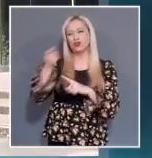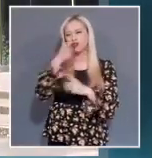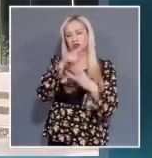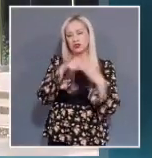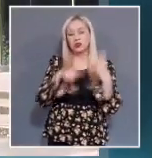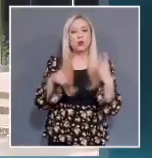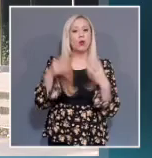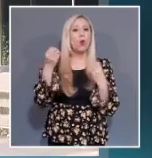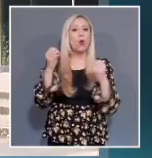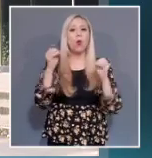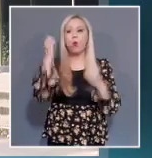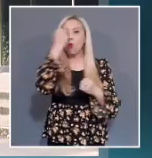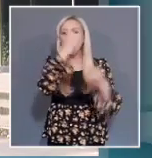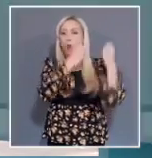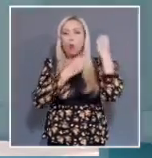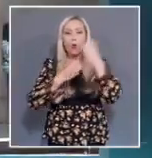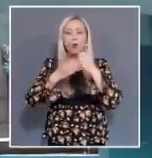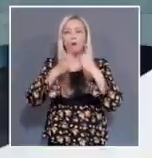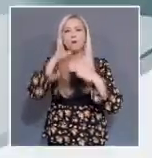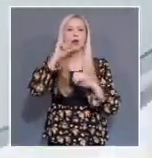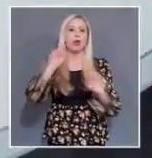técnicos.